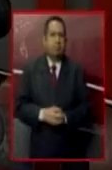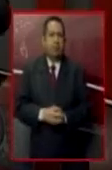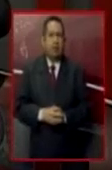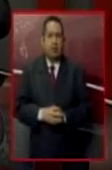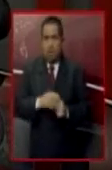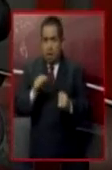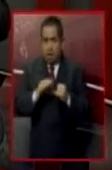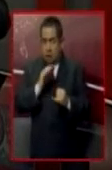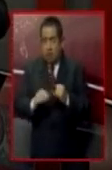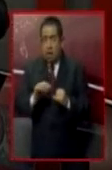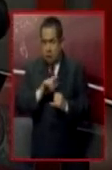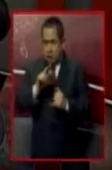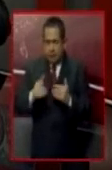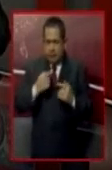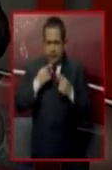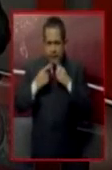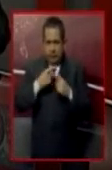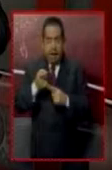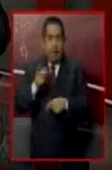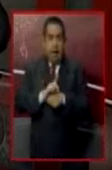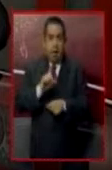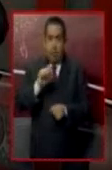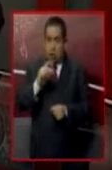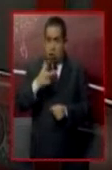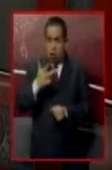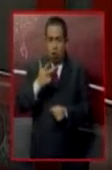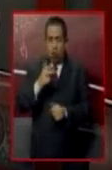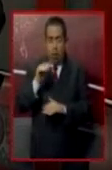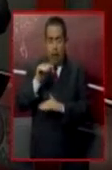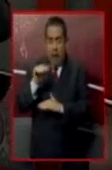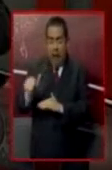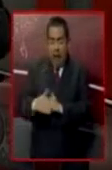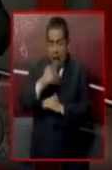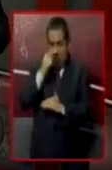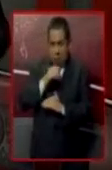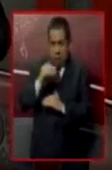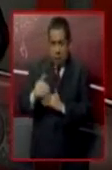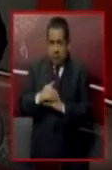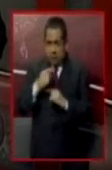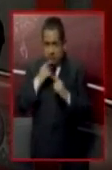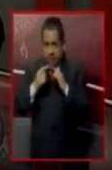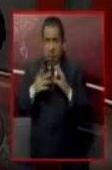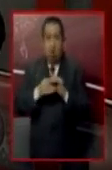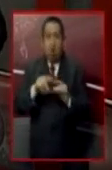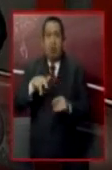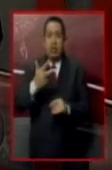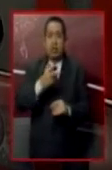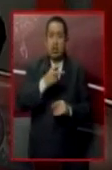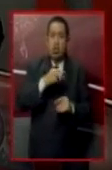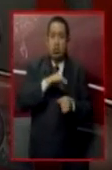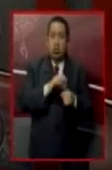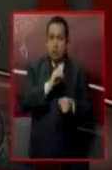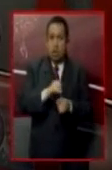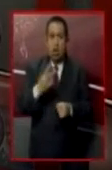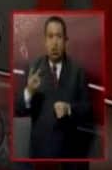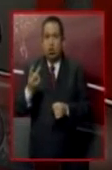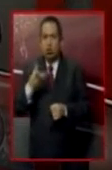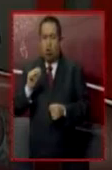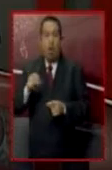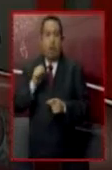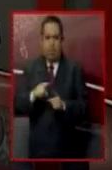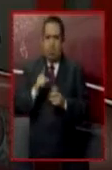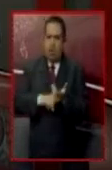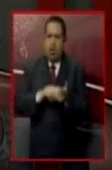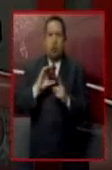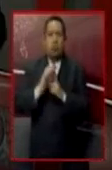Bueno, y finalmente, en este 28 de octubre, ya por la noche, sin discusión y con 13 votos a favor y 2 en contra por parte de la Comisión